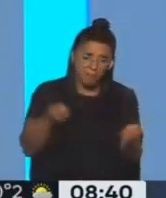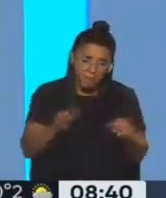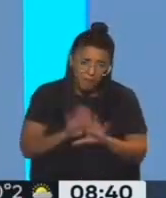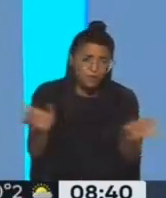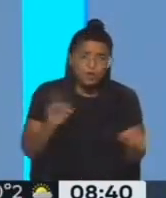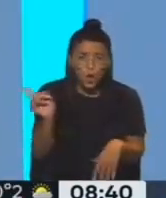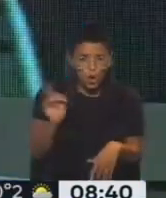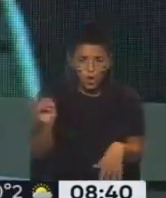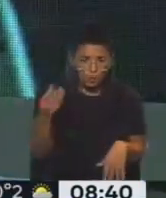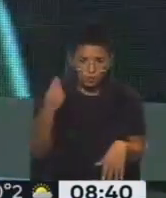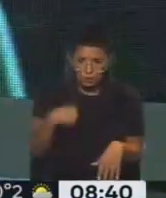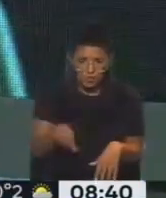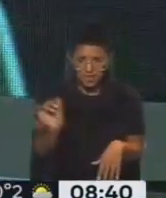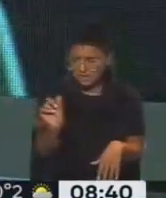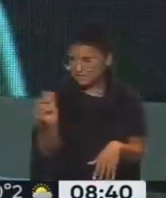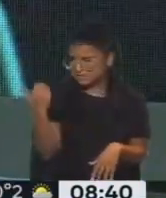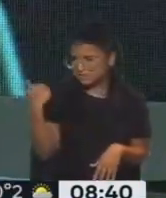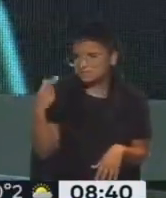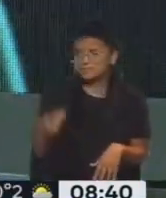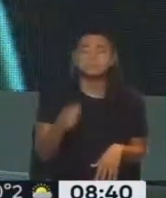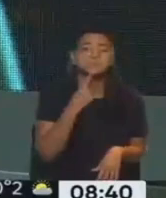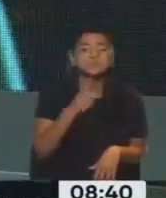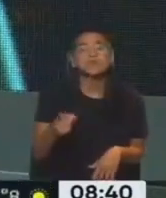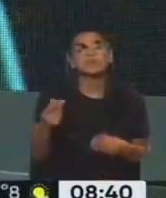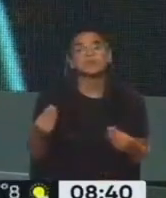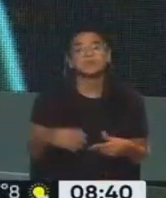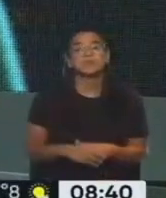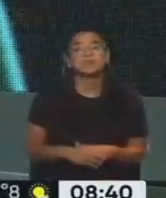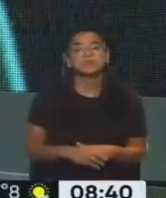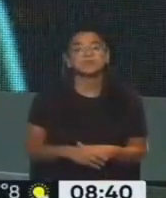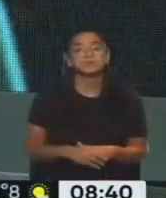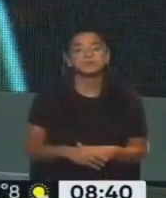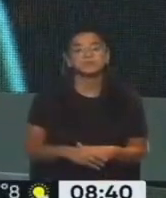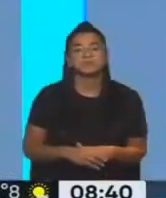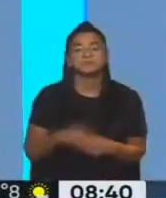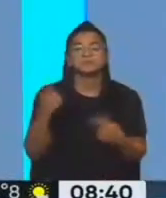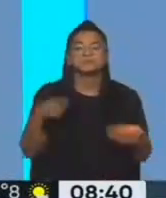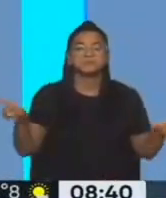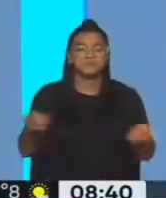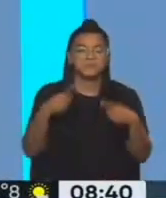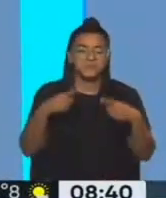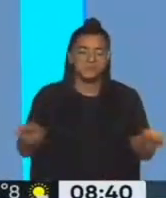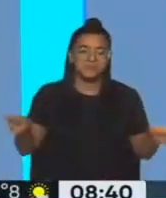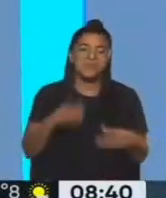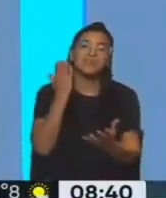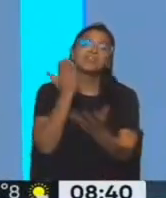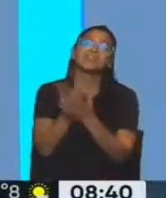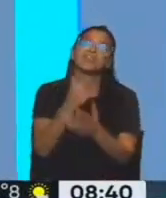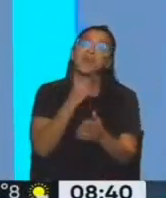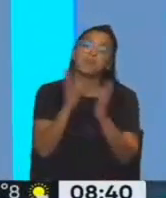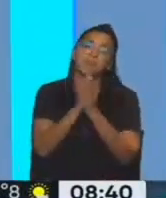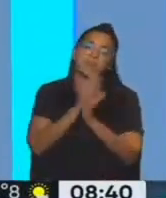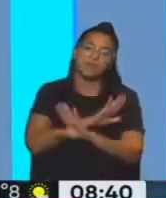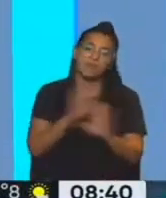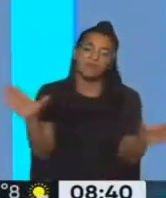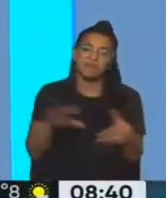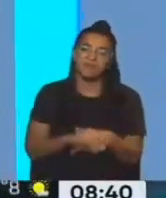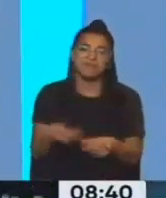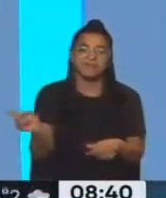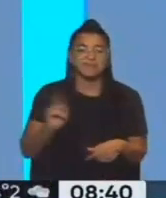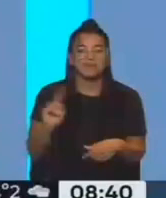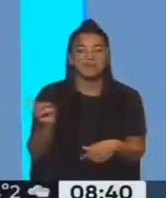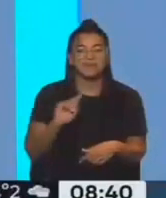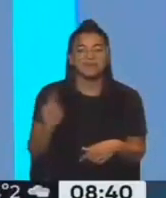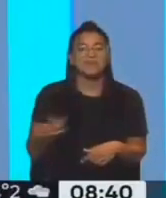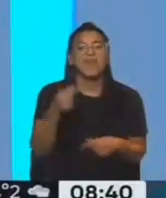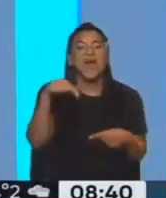No, no. Quiero pensar que termina. Debido al suceso. Yo quiero apelar a las autoridades. Se viene mesa. A las autoridades.